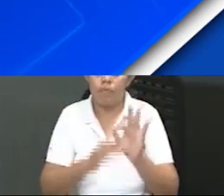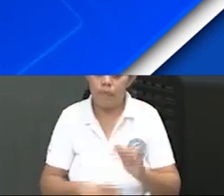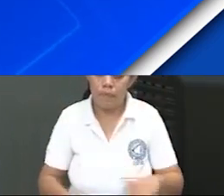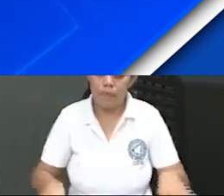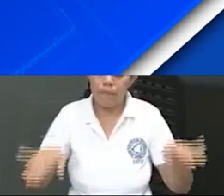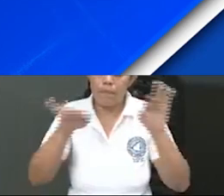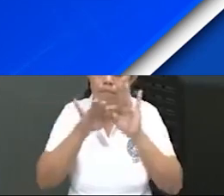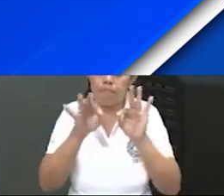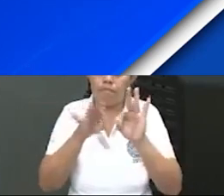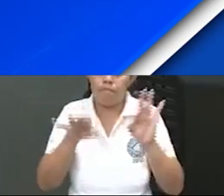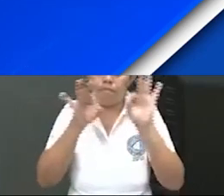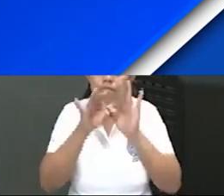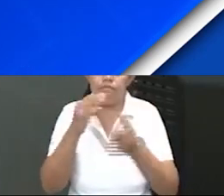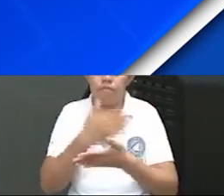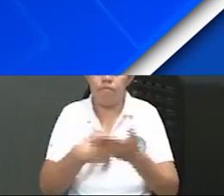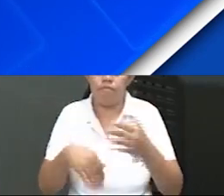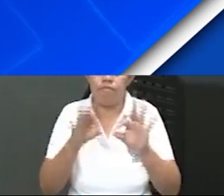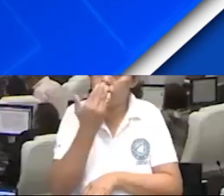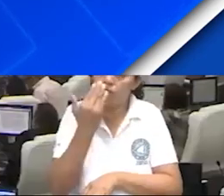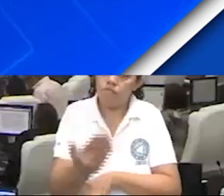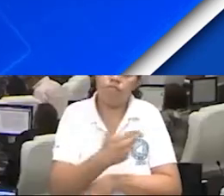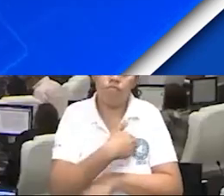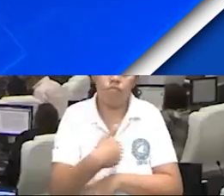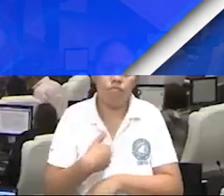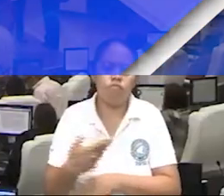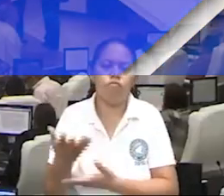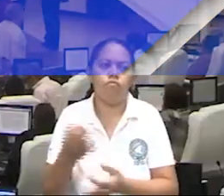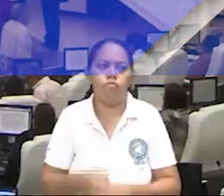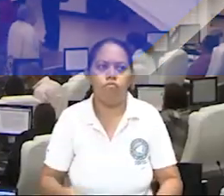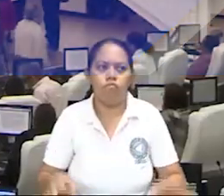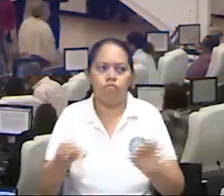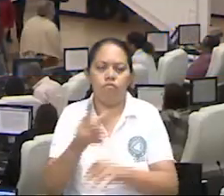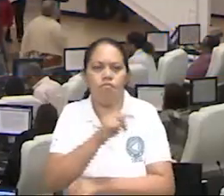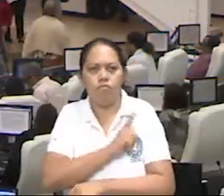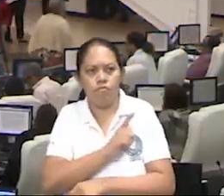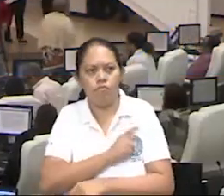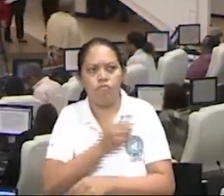más accesibles para las familias nicaragüenses. Noticias 12, Darlene Téllez.